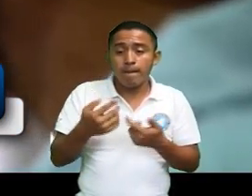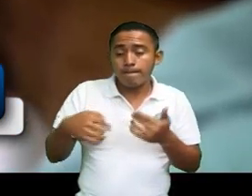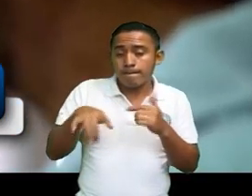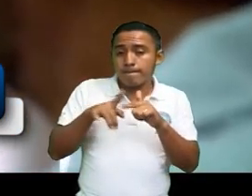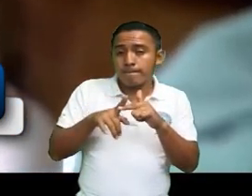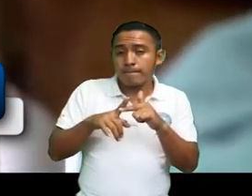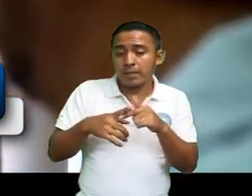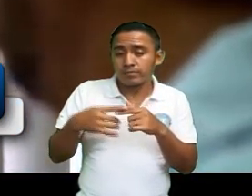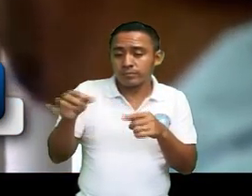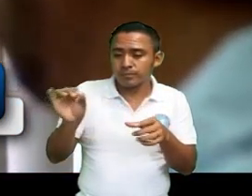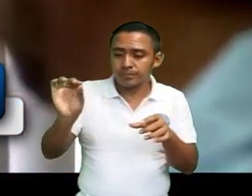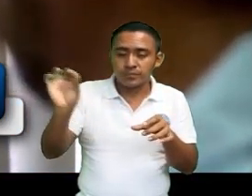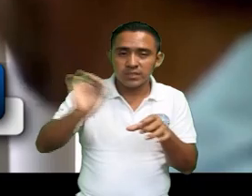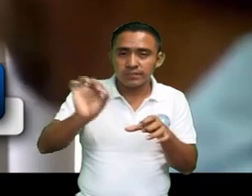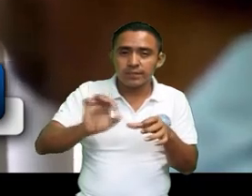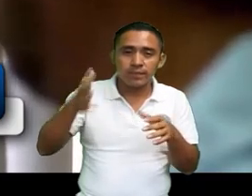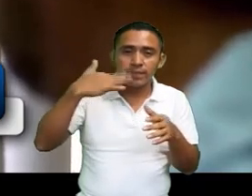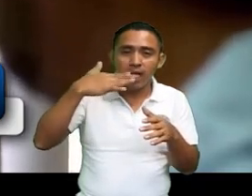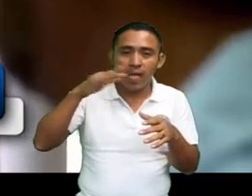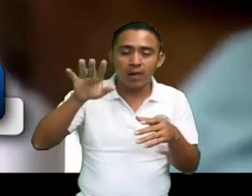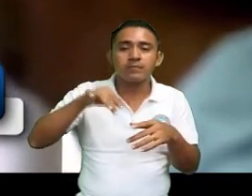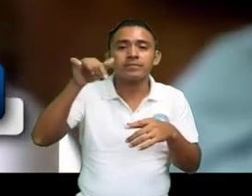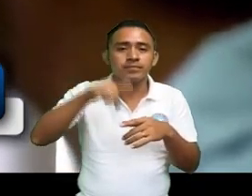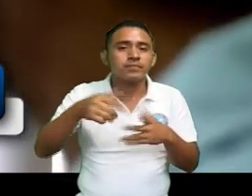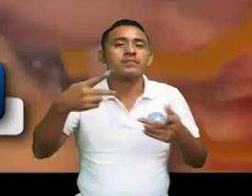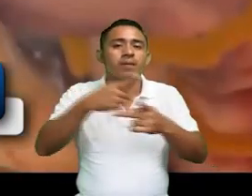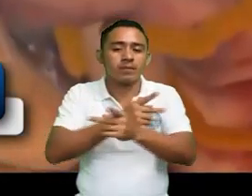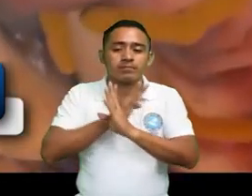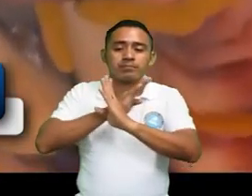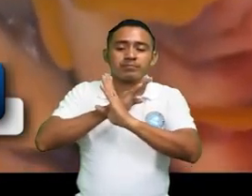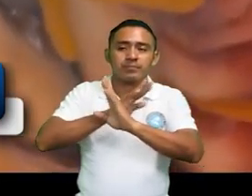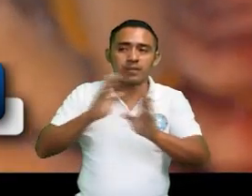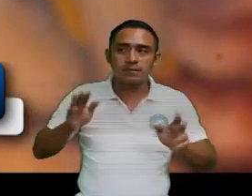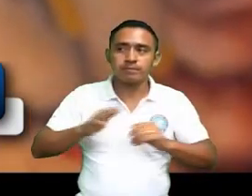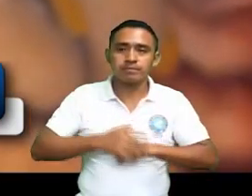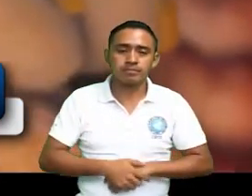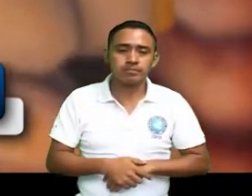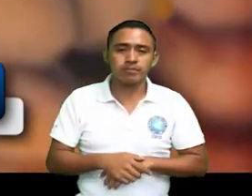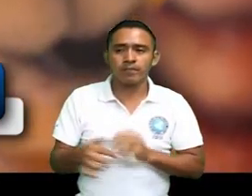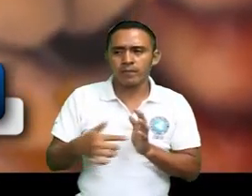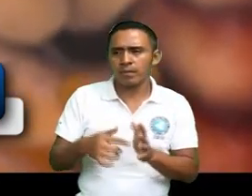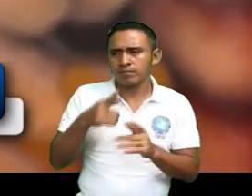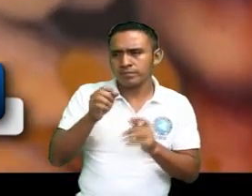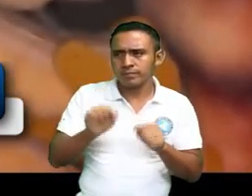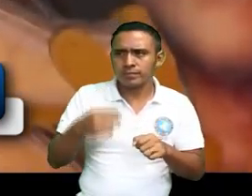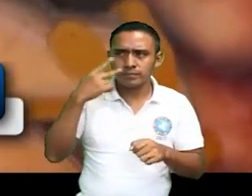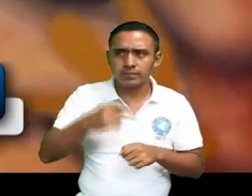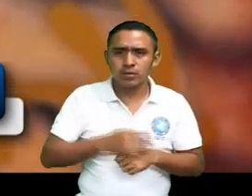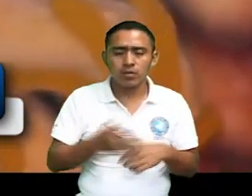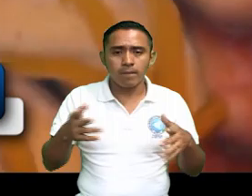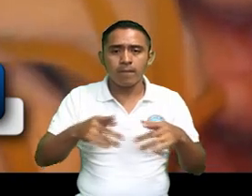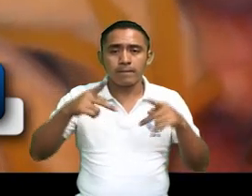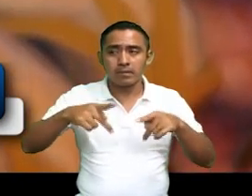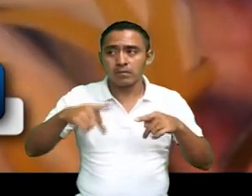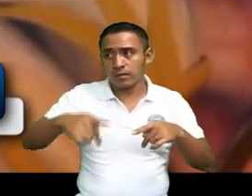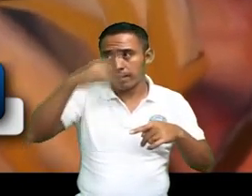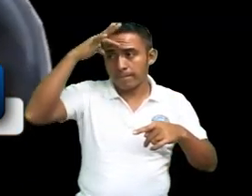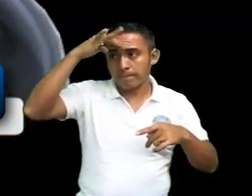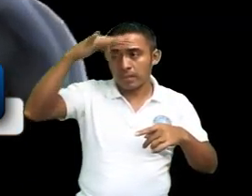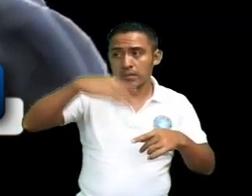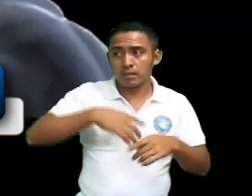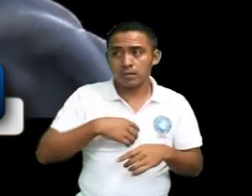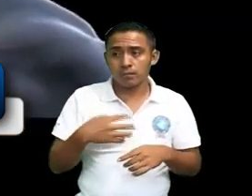los malestares, es el que nosotros tenemos que buscar cómo evitar. Okay. ¿Ya? Entonces, por ejemplo, usted puede ver la dieta del mexicano. La dieta del mexicano tiene